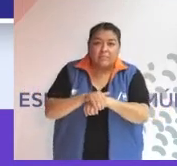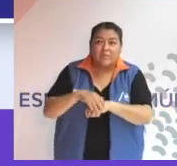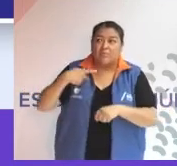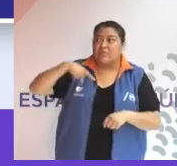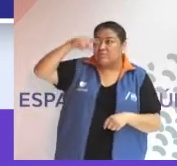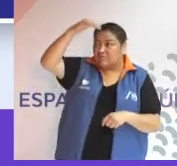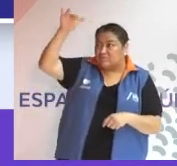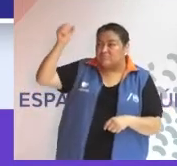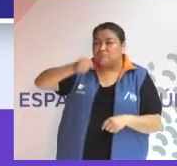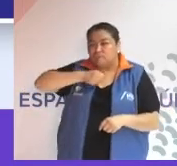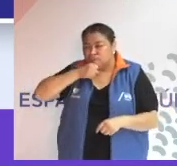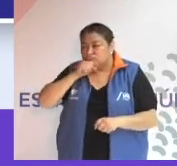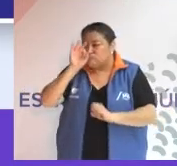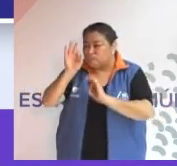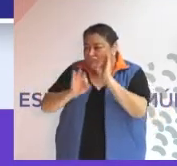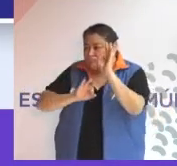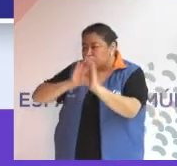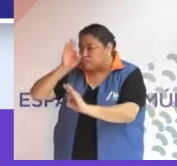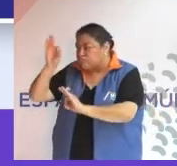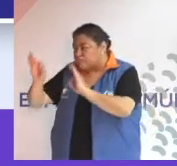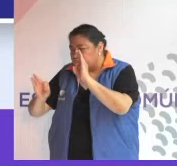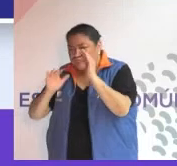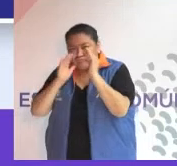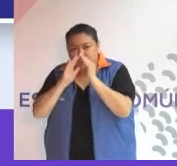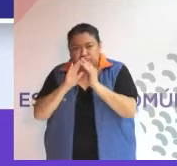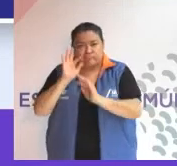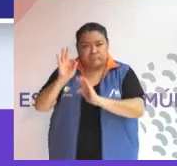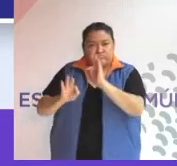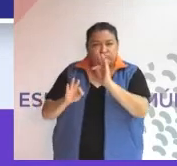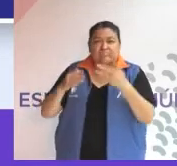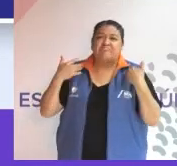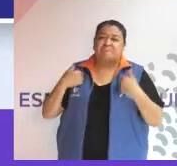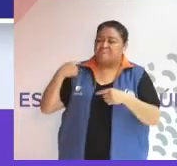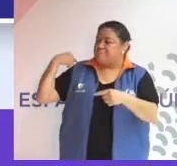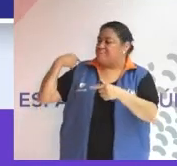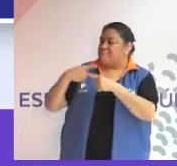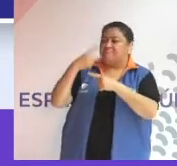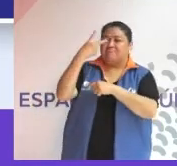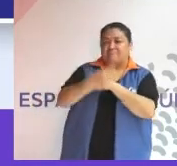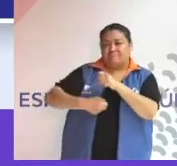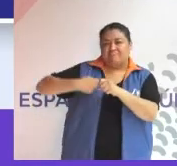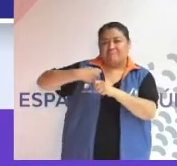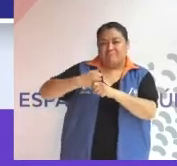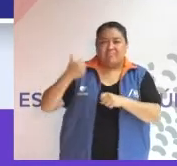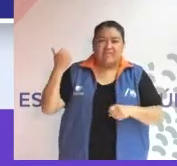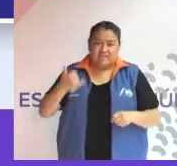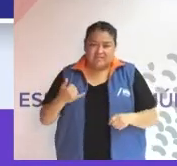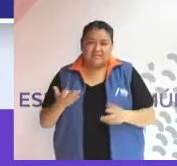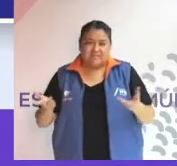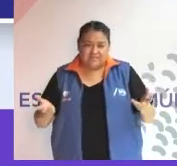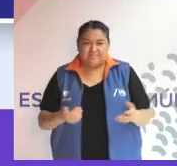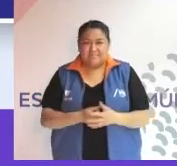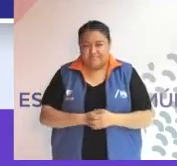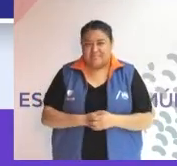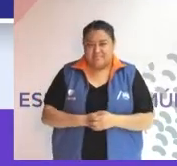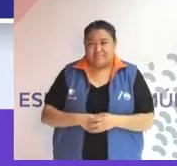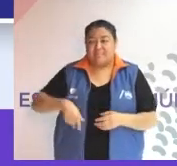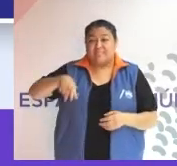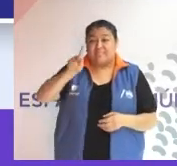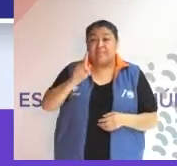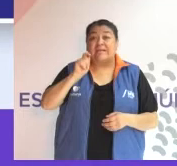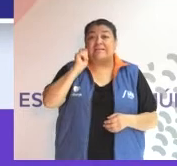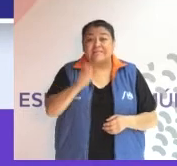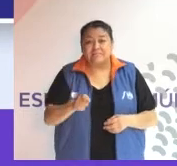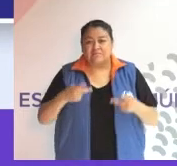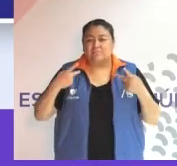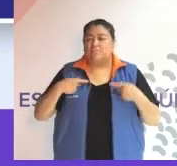niños, ¿no? Entonces sale, pues, en realidad, la realidad que vivimos los últimos 2 años, ¿no? Pero dio algo a alguien